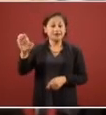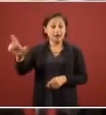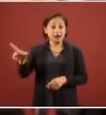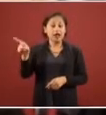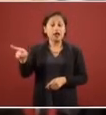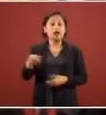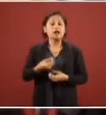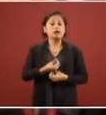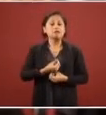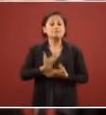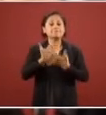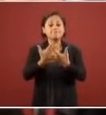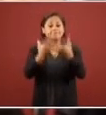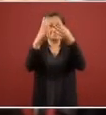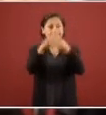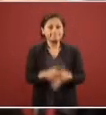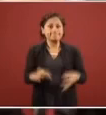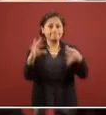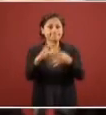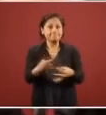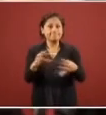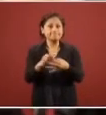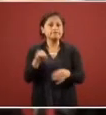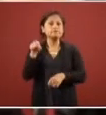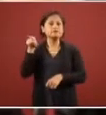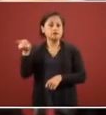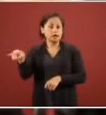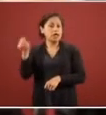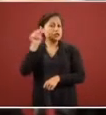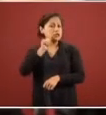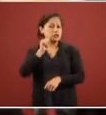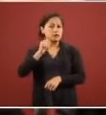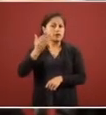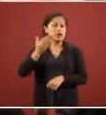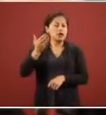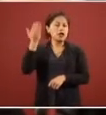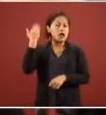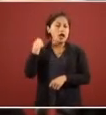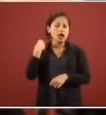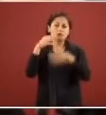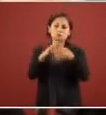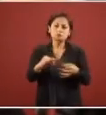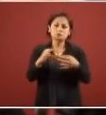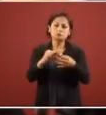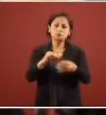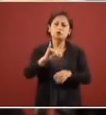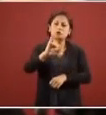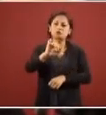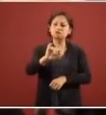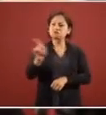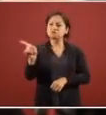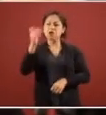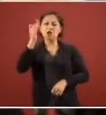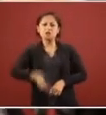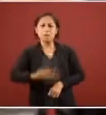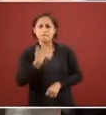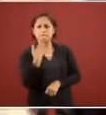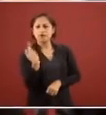ocasiones, a favor de la transformación de nuestro país, en revelando datos,